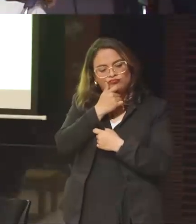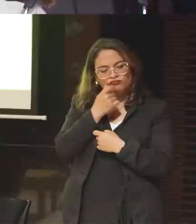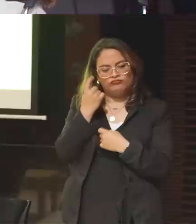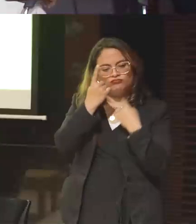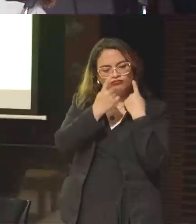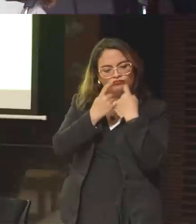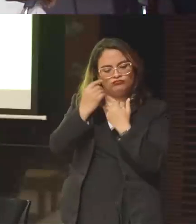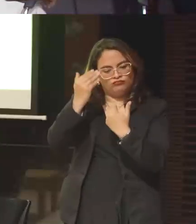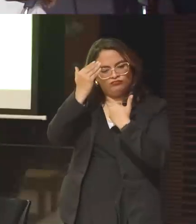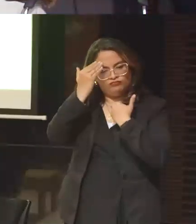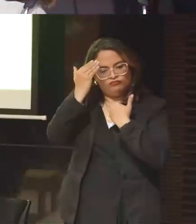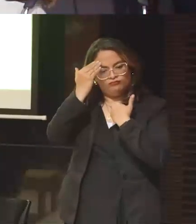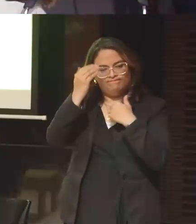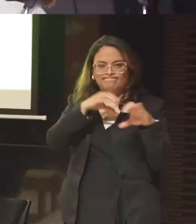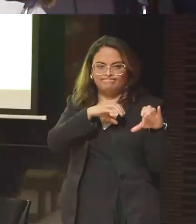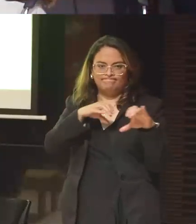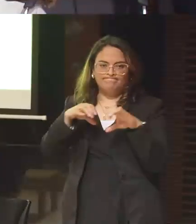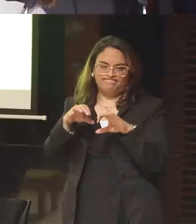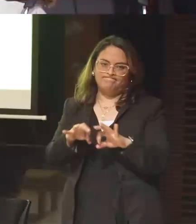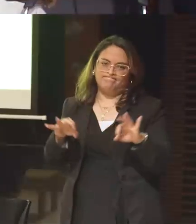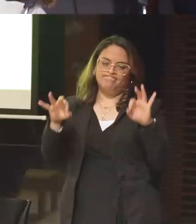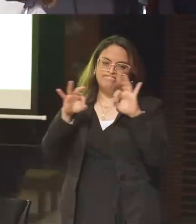nos comportamos frente a eso.